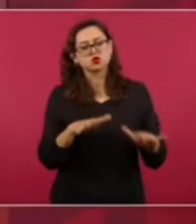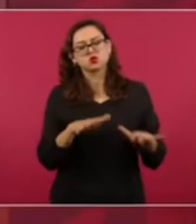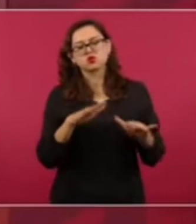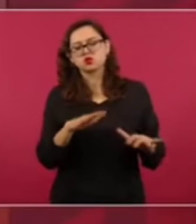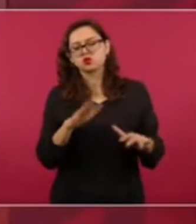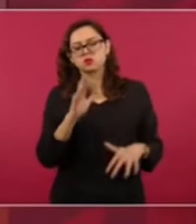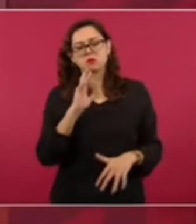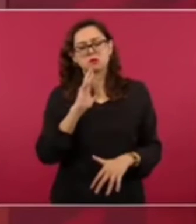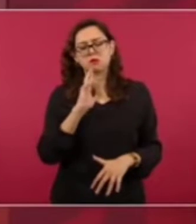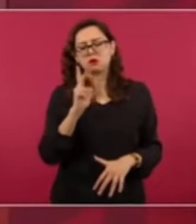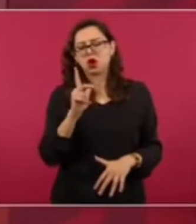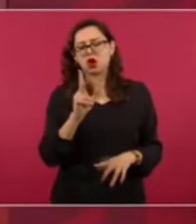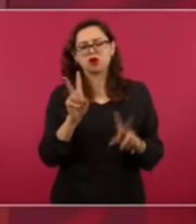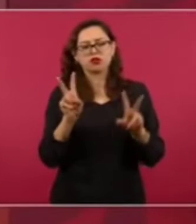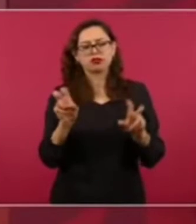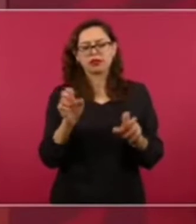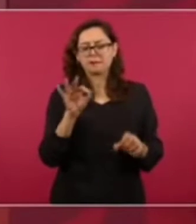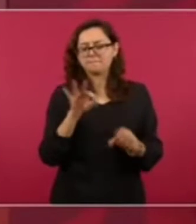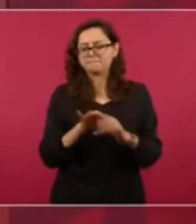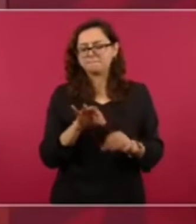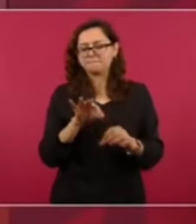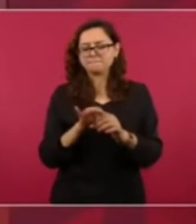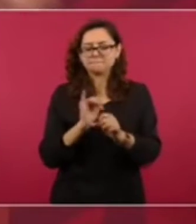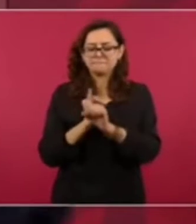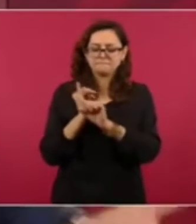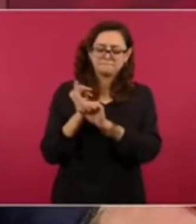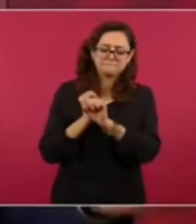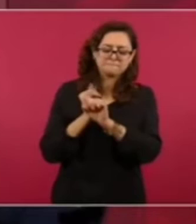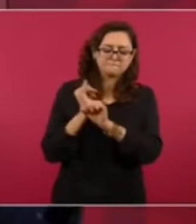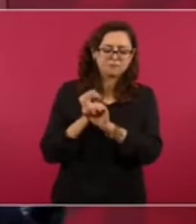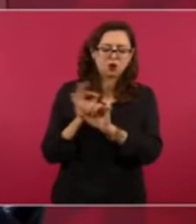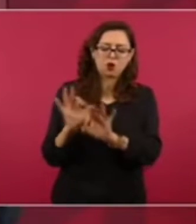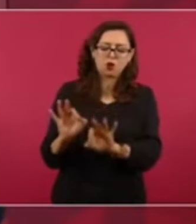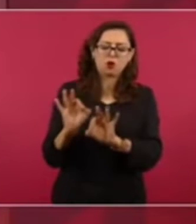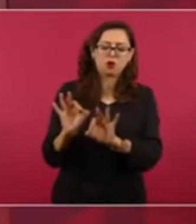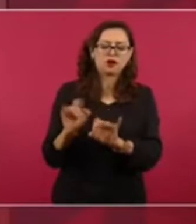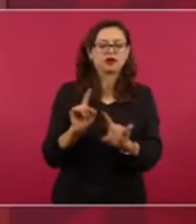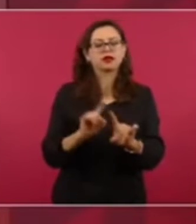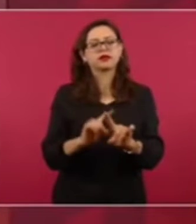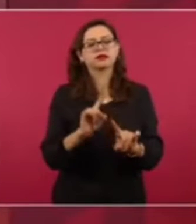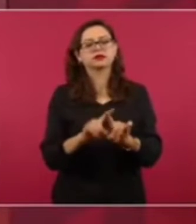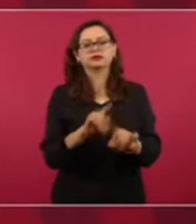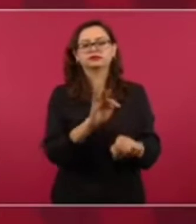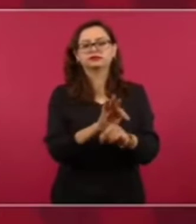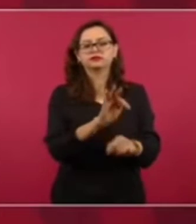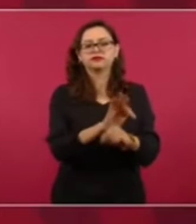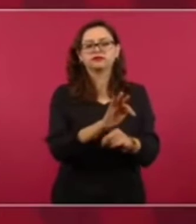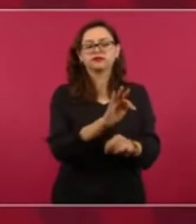de los asuntos electorales? Con Carmen Aristegui.